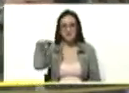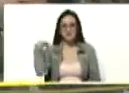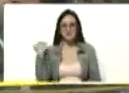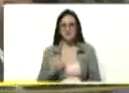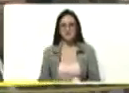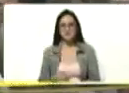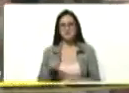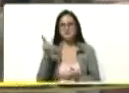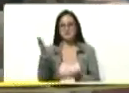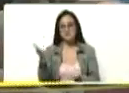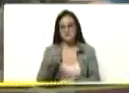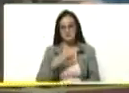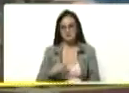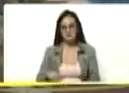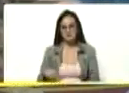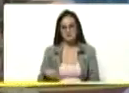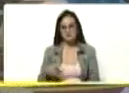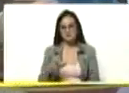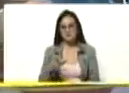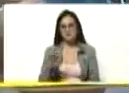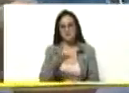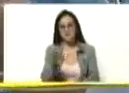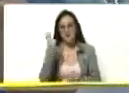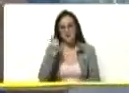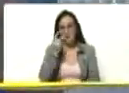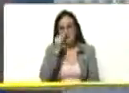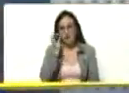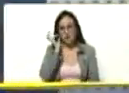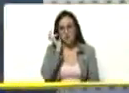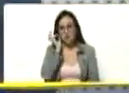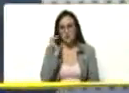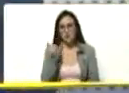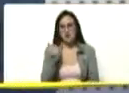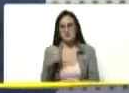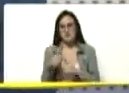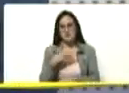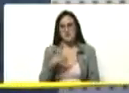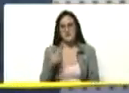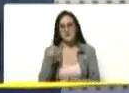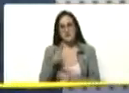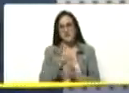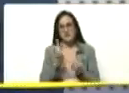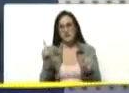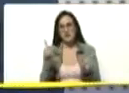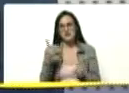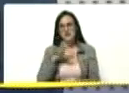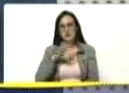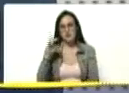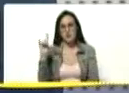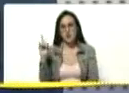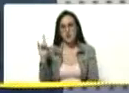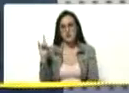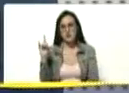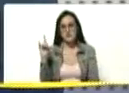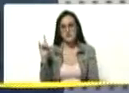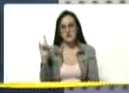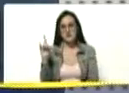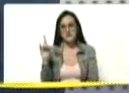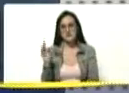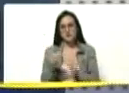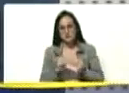Señor presidente, hermanas diputadas, diputados, también la democracia boliviana que recuperamos gracias